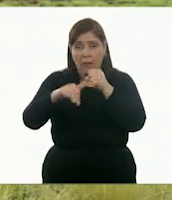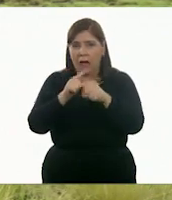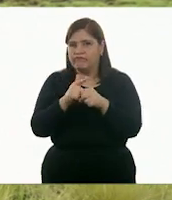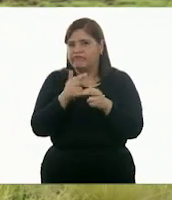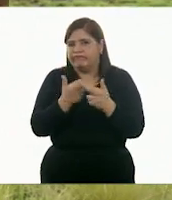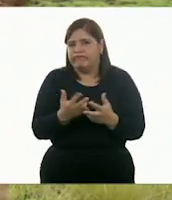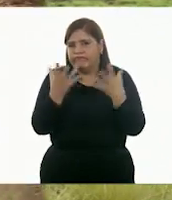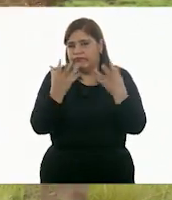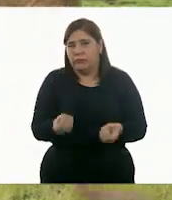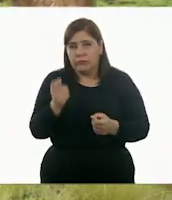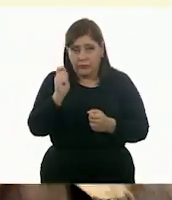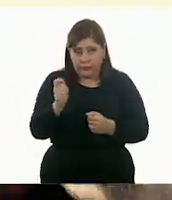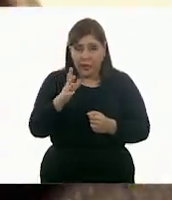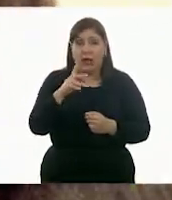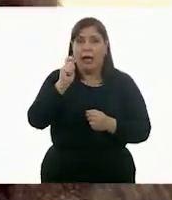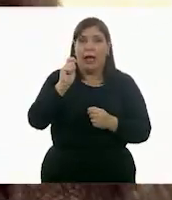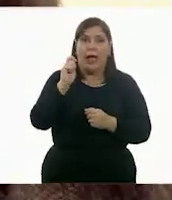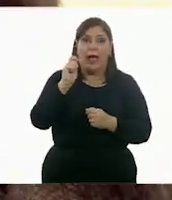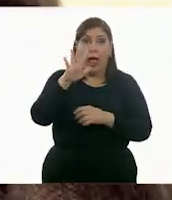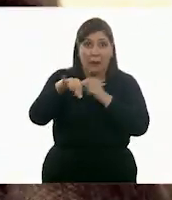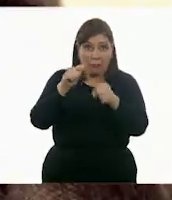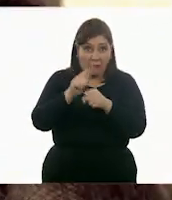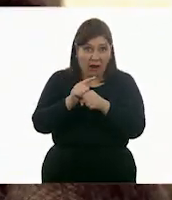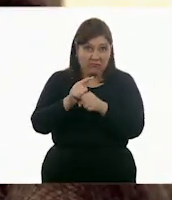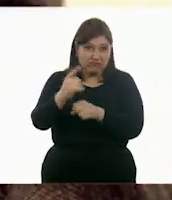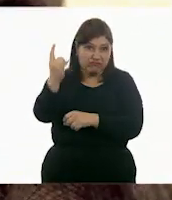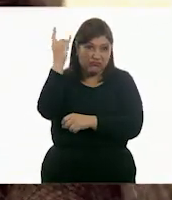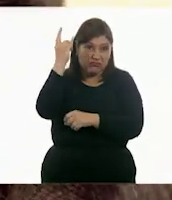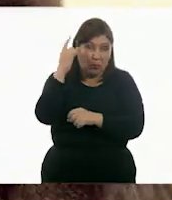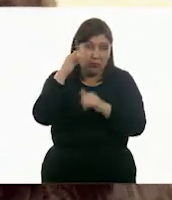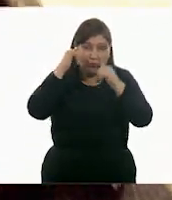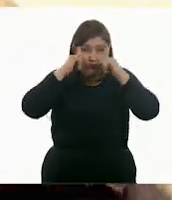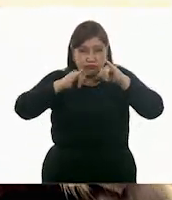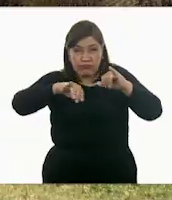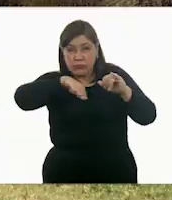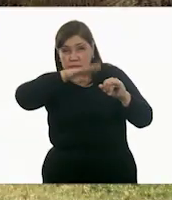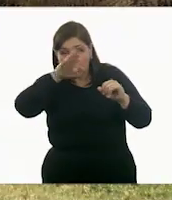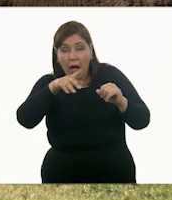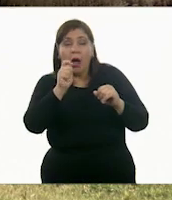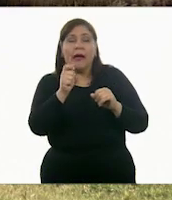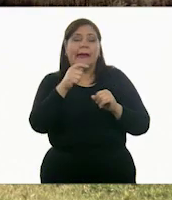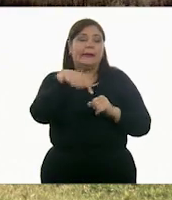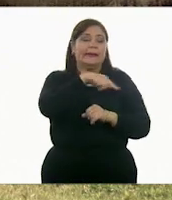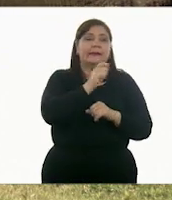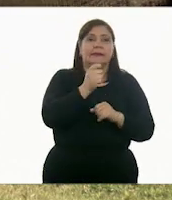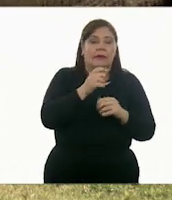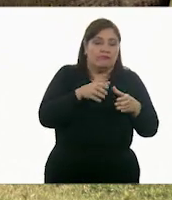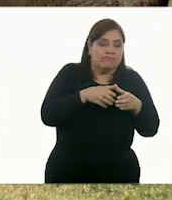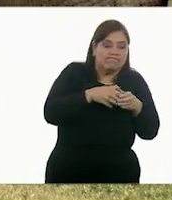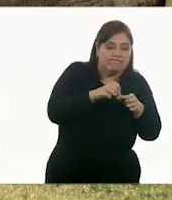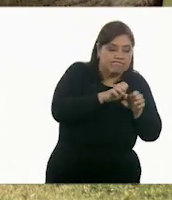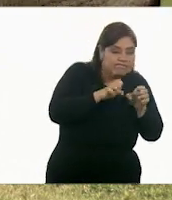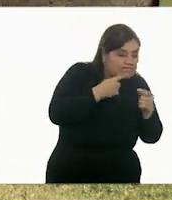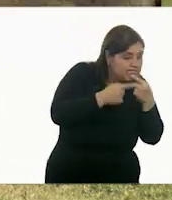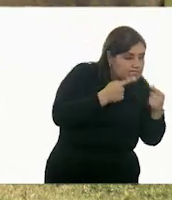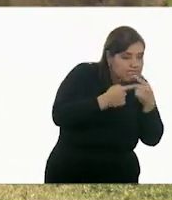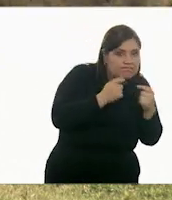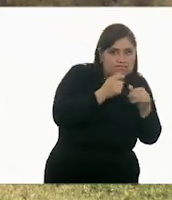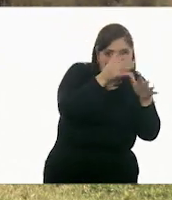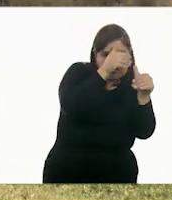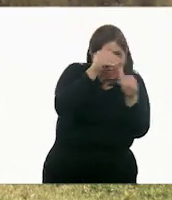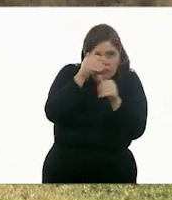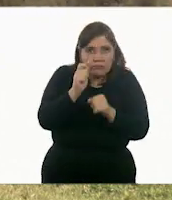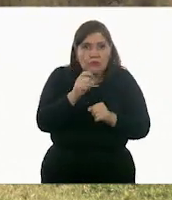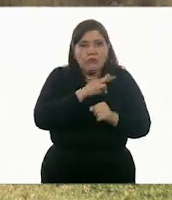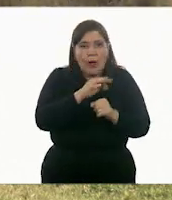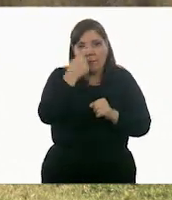Para atrapar animales tan grandes como el mamut, era indispensable que los cazadores trabajaran en equipo o